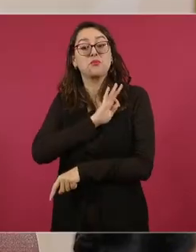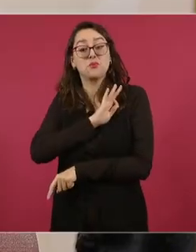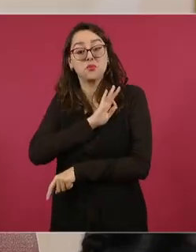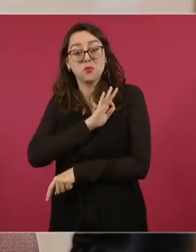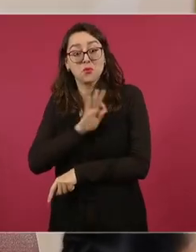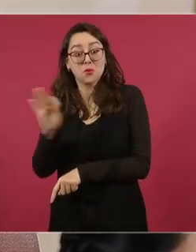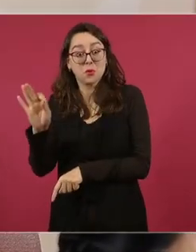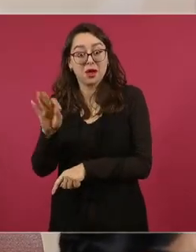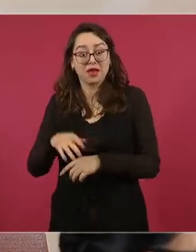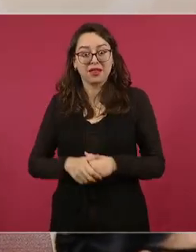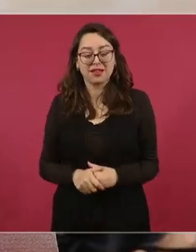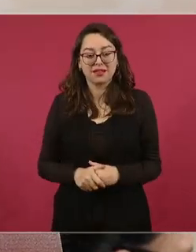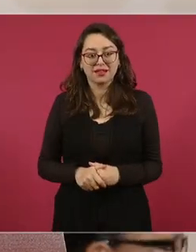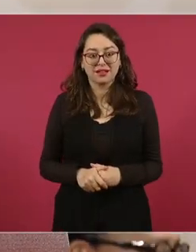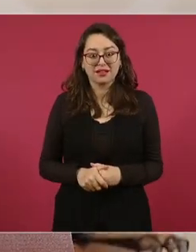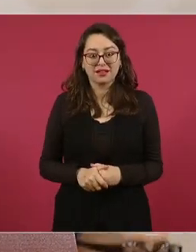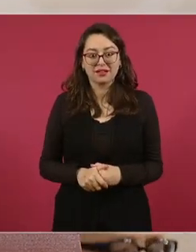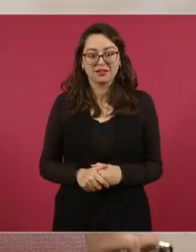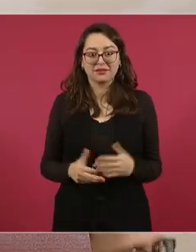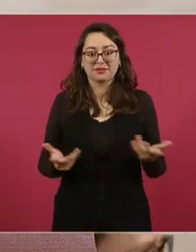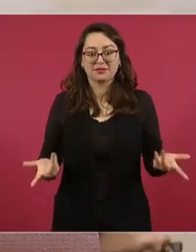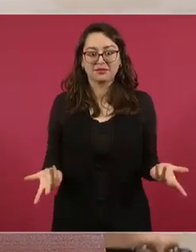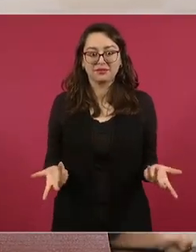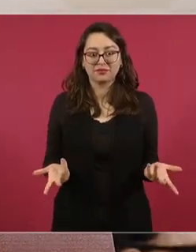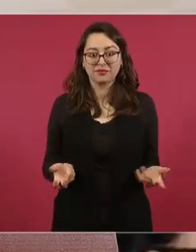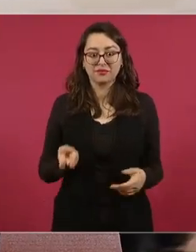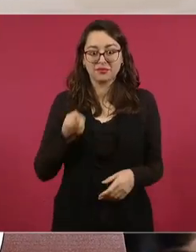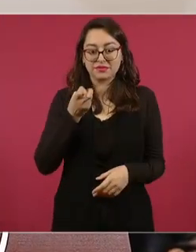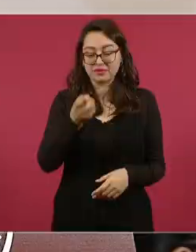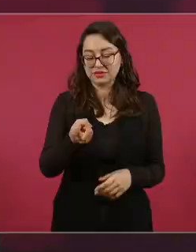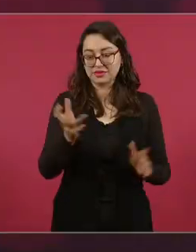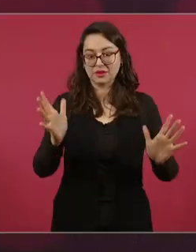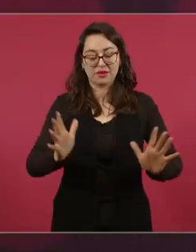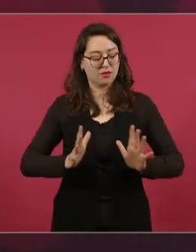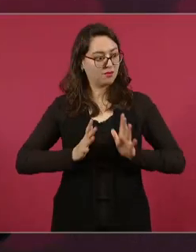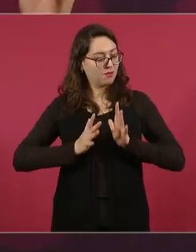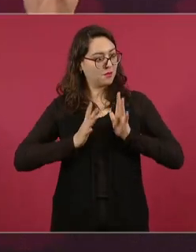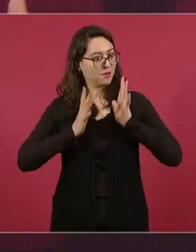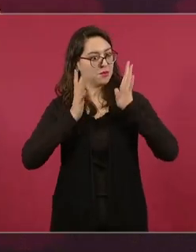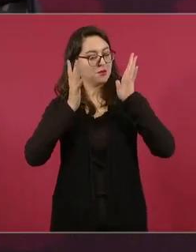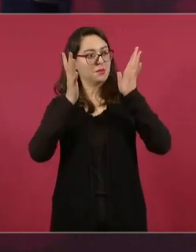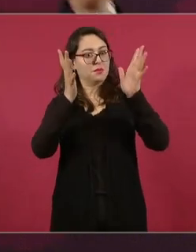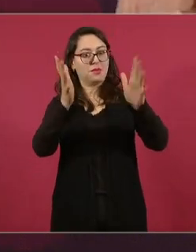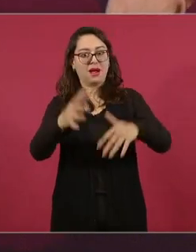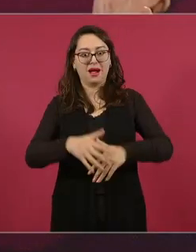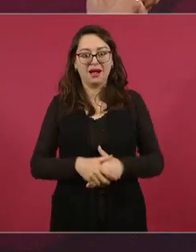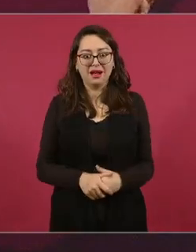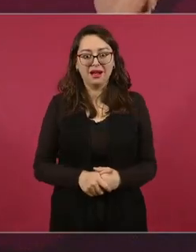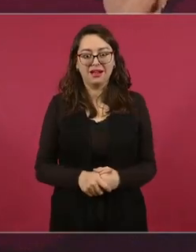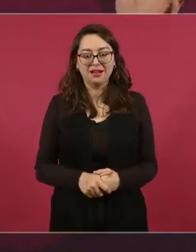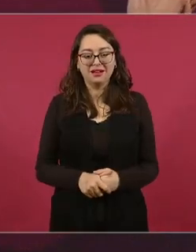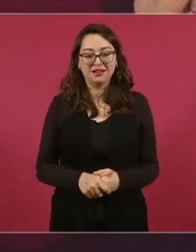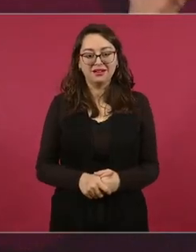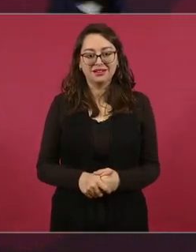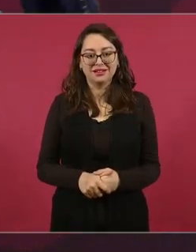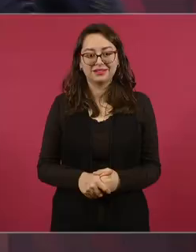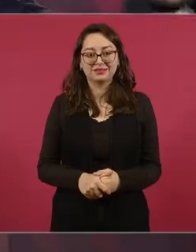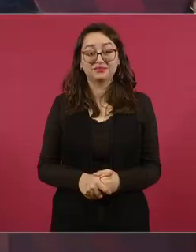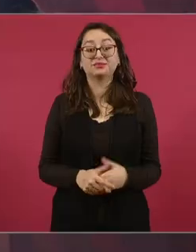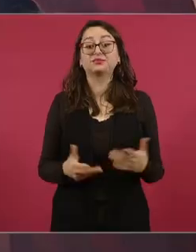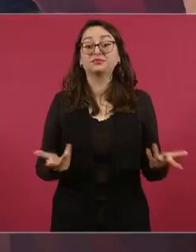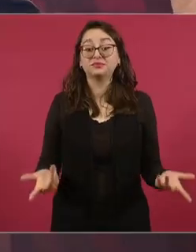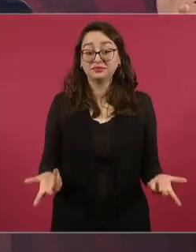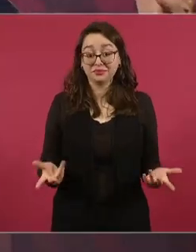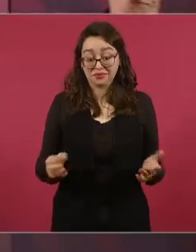fue como cuando me enteré, nada más que eso sí fue al inicio del gobierno que me enteré de que no habían